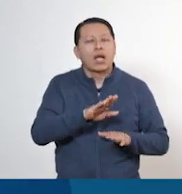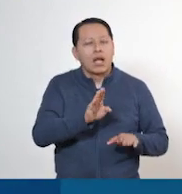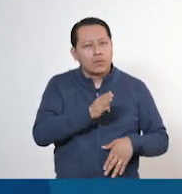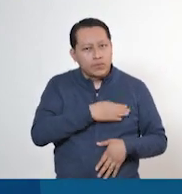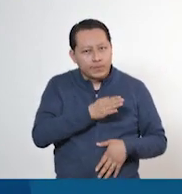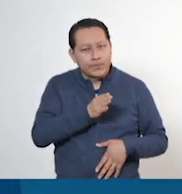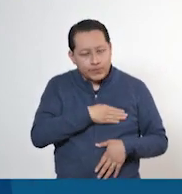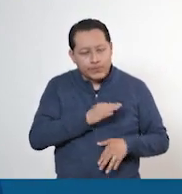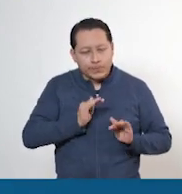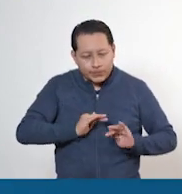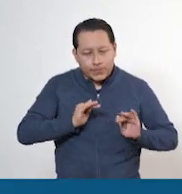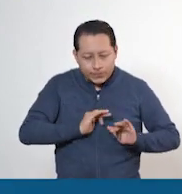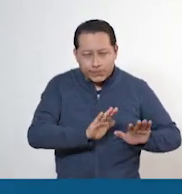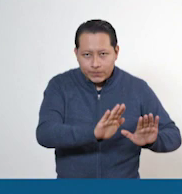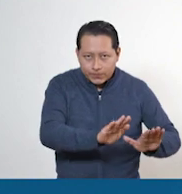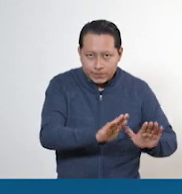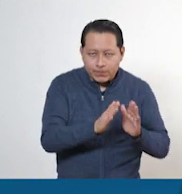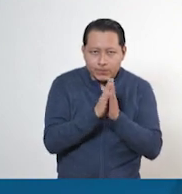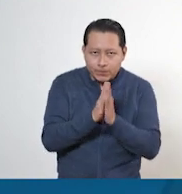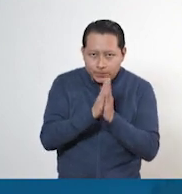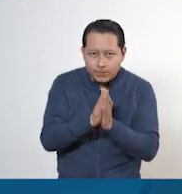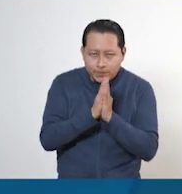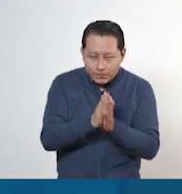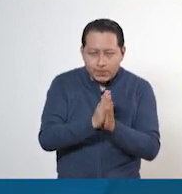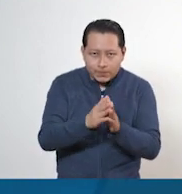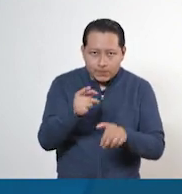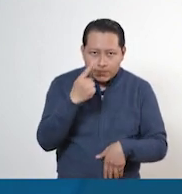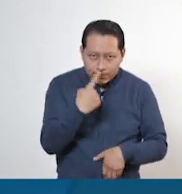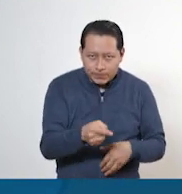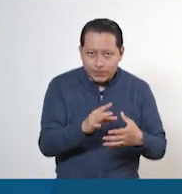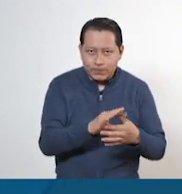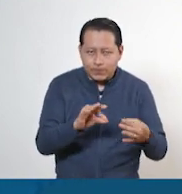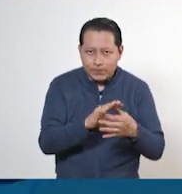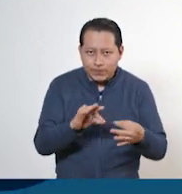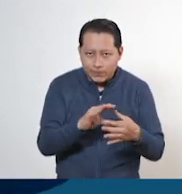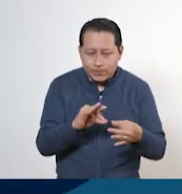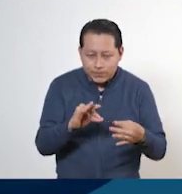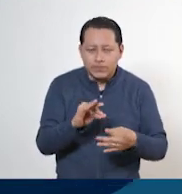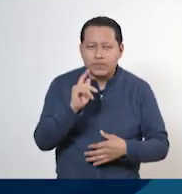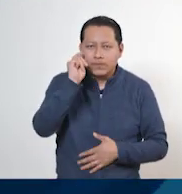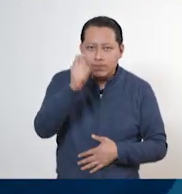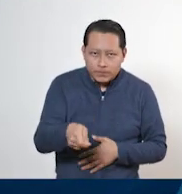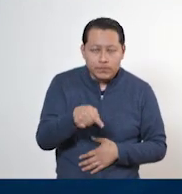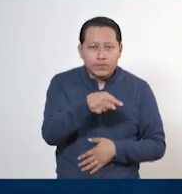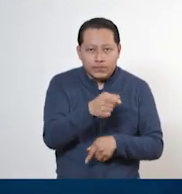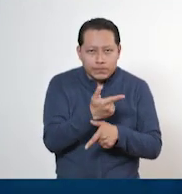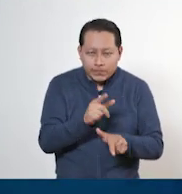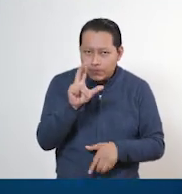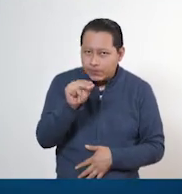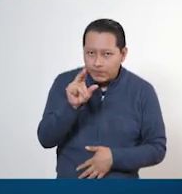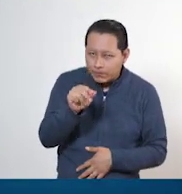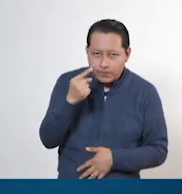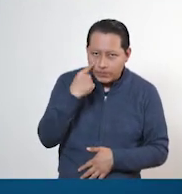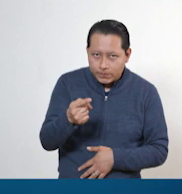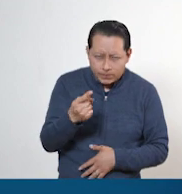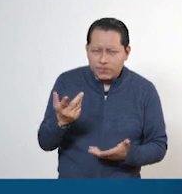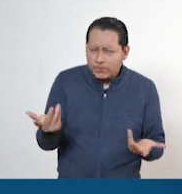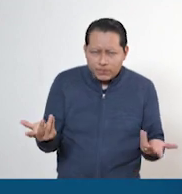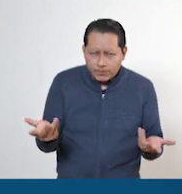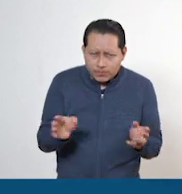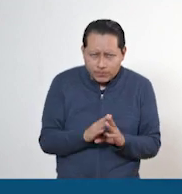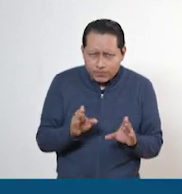Bueno. Ya. A ver, ahora escúchame bien, Cupertino, por favor. Sí. ¿No es cierto eso de que no tienes libertad? Pues, ¿quién te dijo